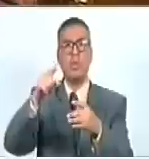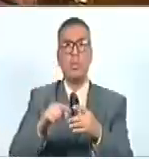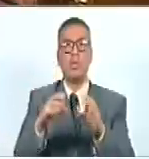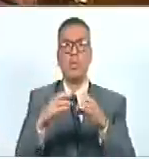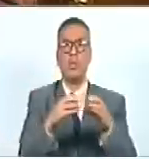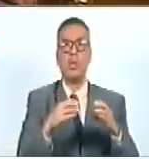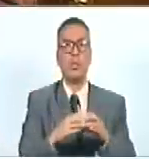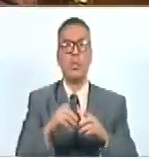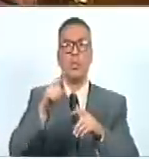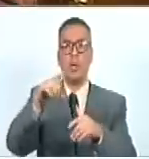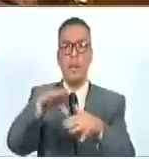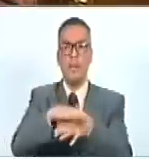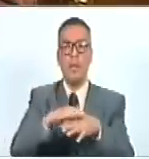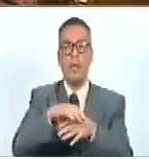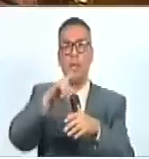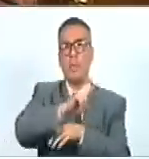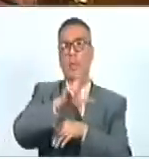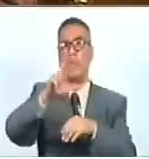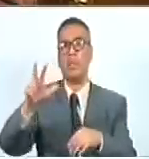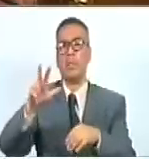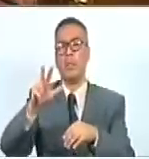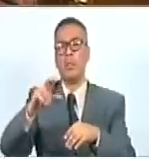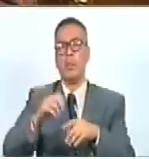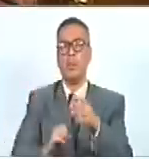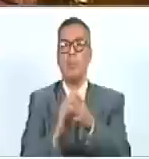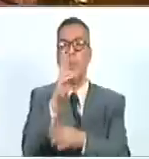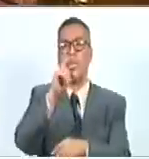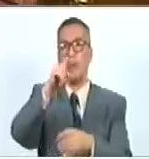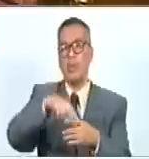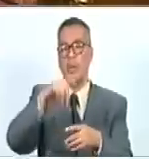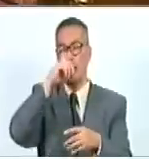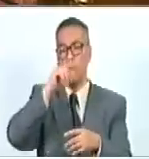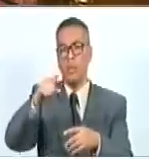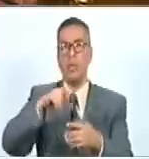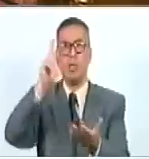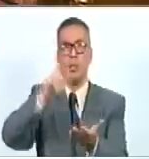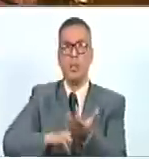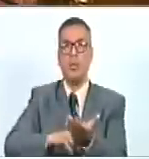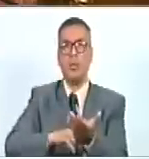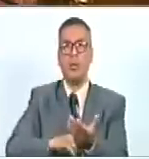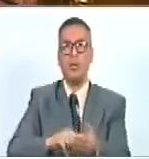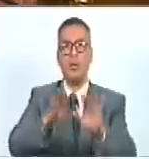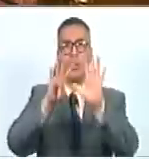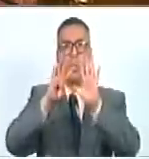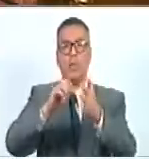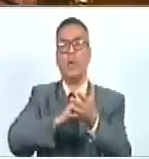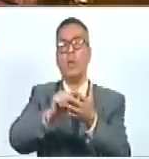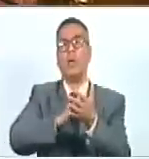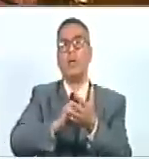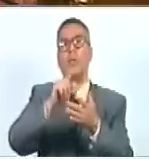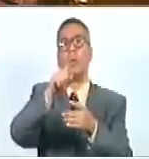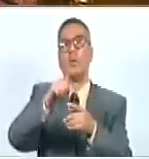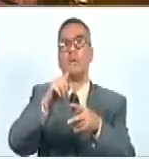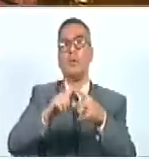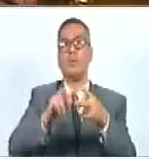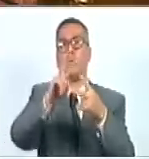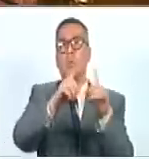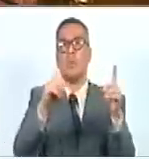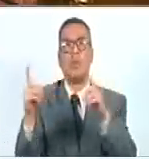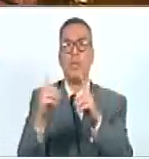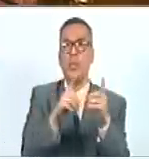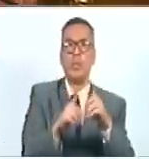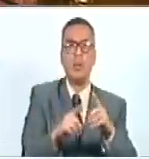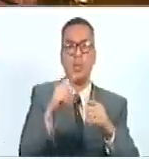ordinaria del día martes 23 de mayo del presente año en relación a la aprobación de los nueve artículos en la segunda discusión